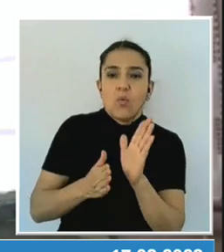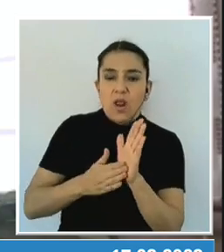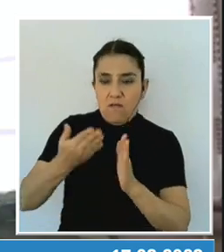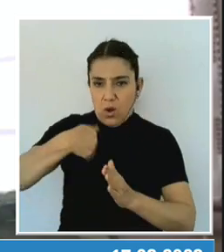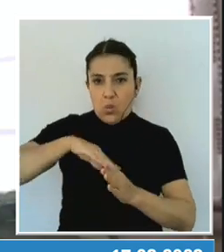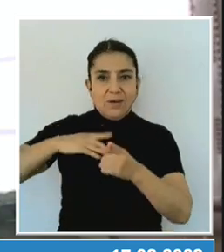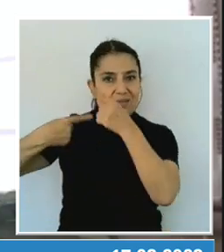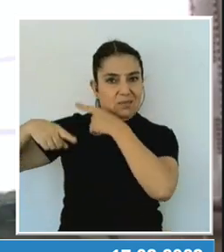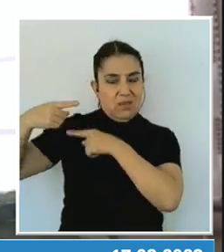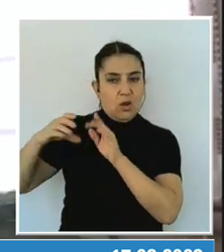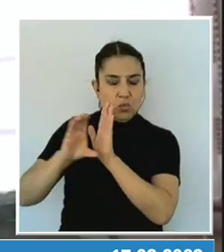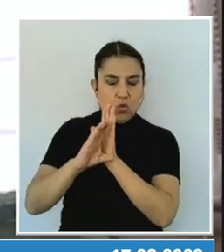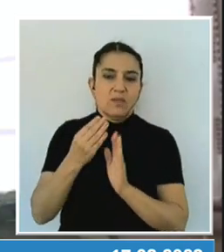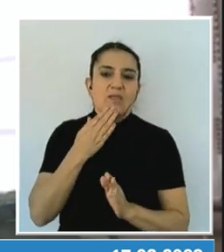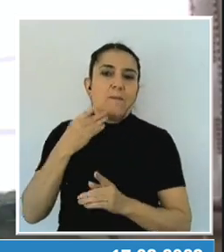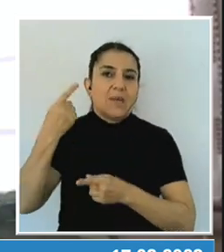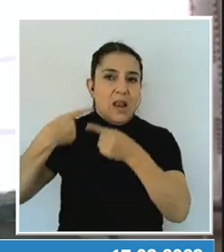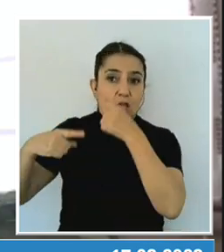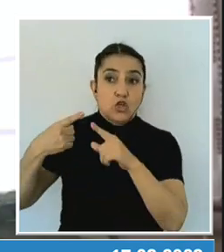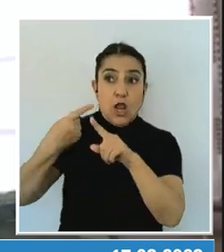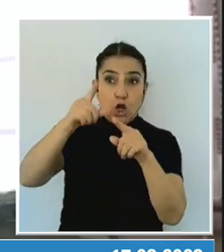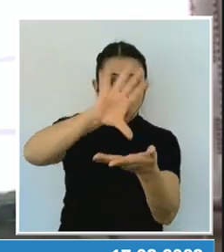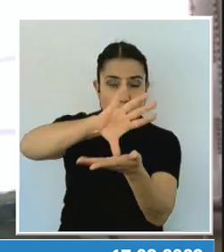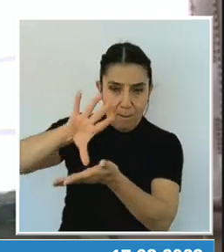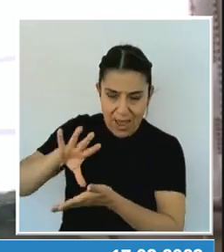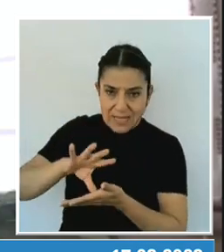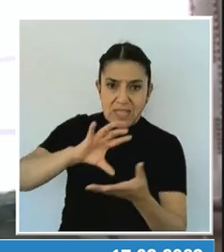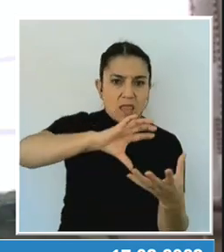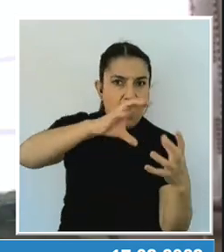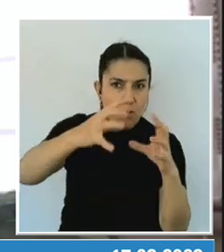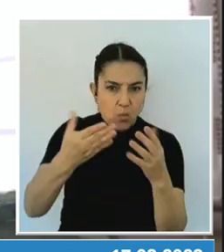también la historia comparada, la global, ¿no? Si uno lo mira,